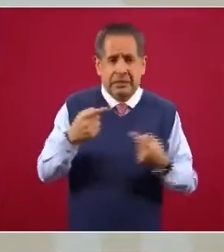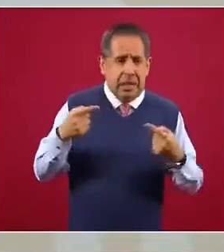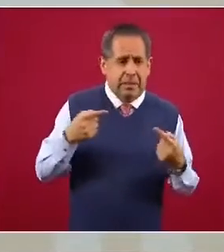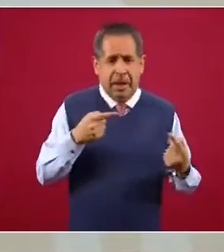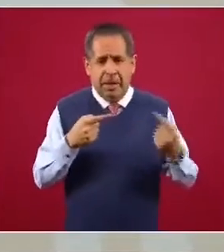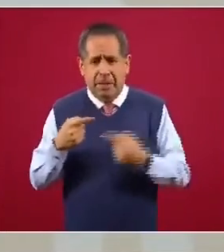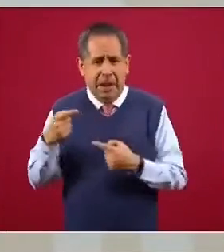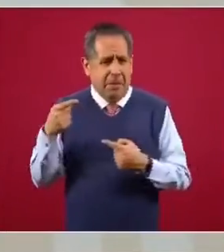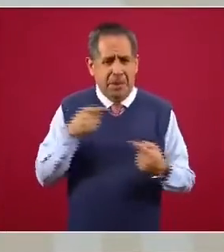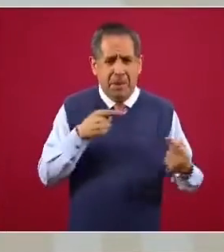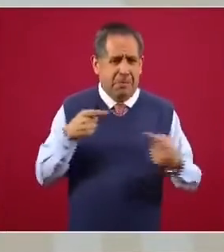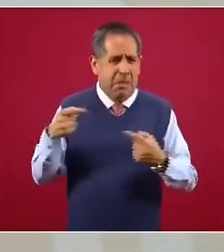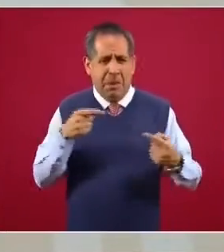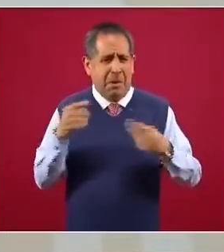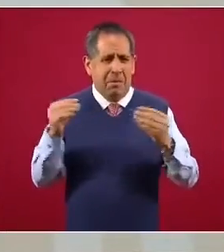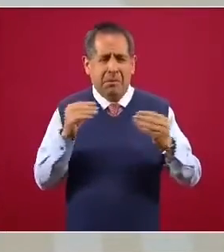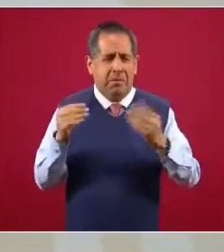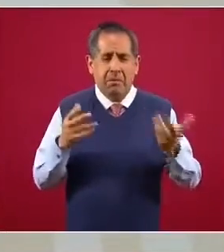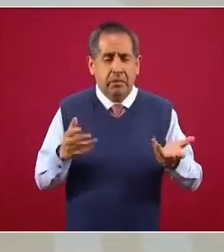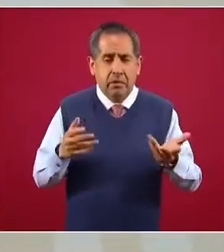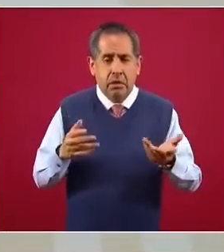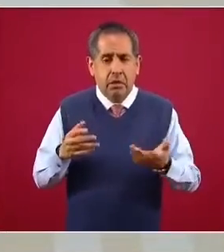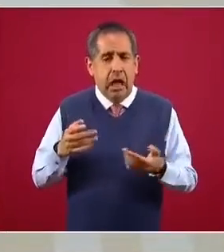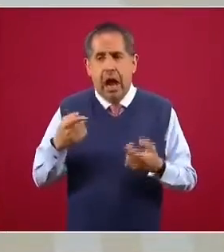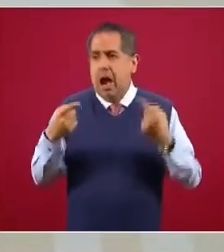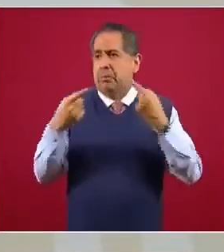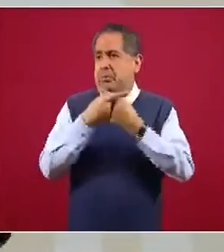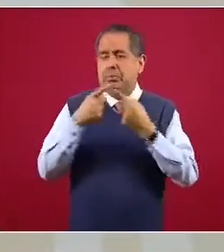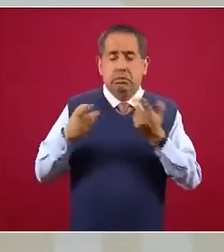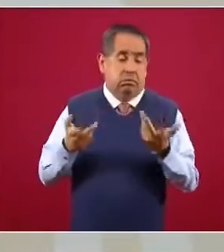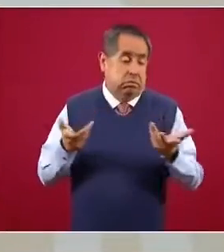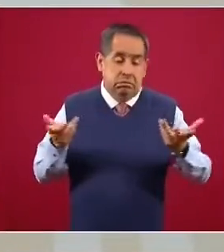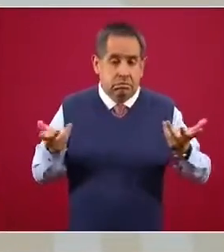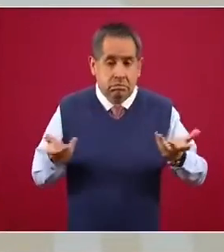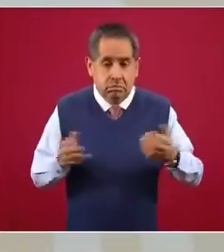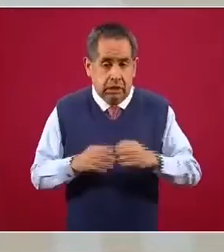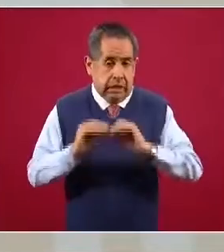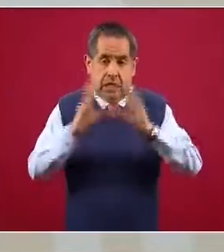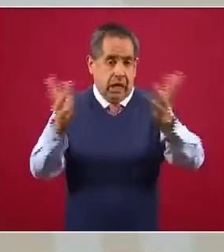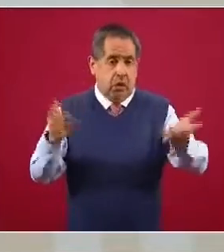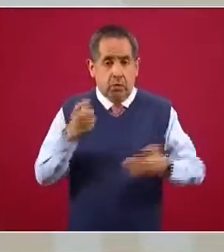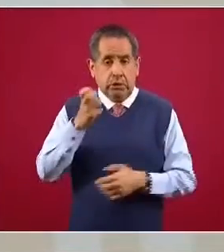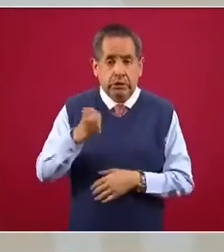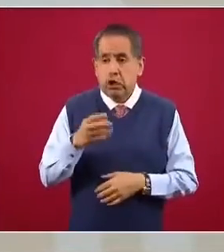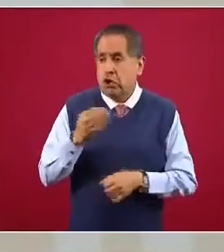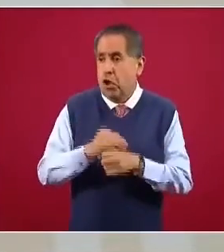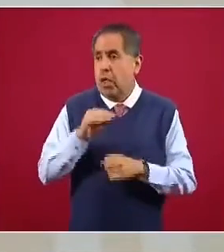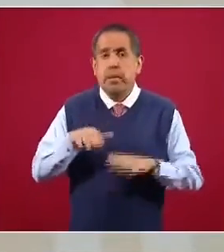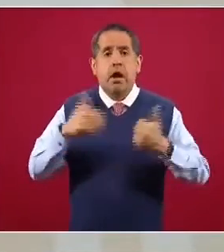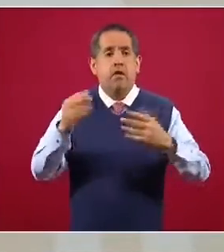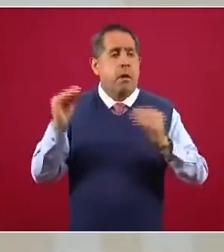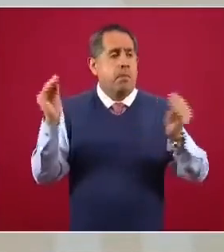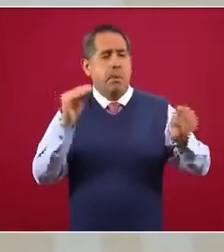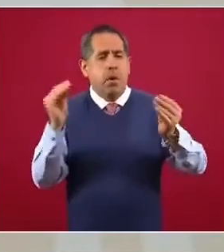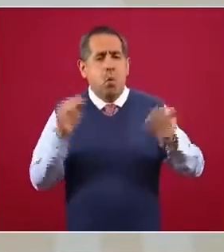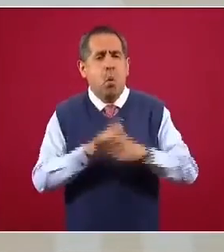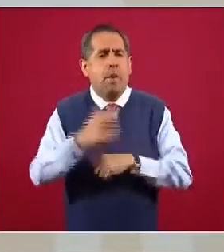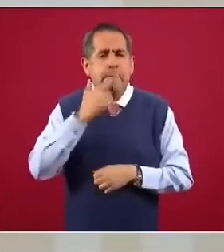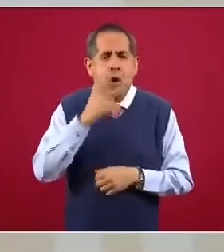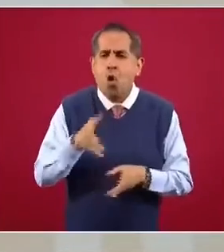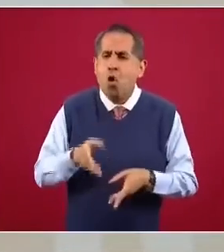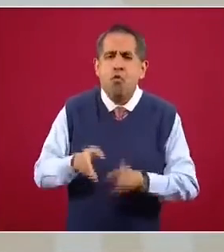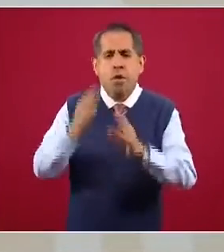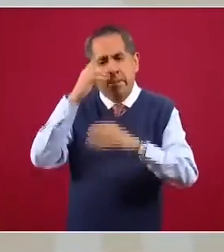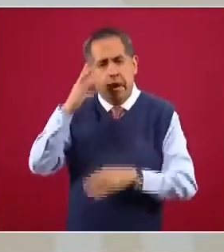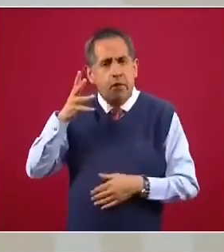la discusión, me decían aquí anteayer, hay controversia. Hay obviamente un debate público sobre cuál es el rumbo